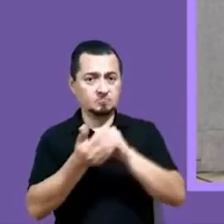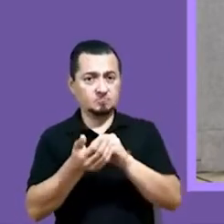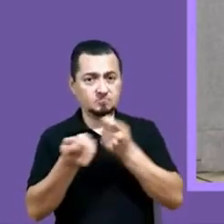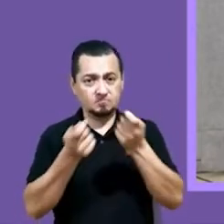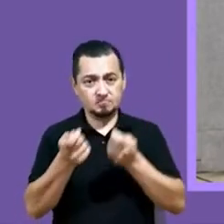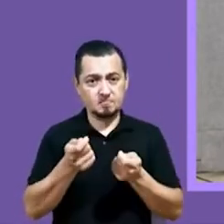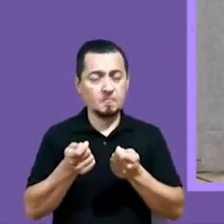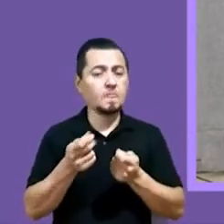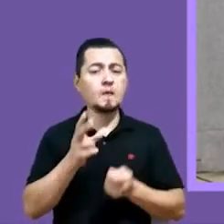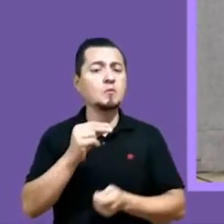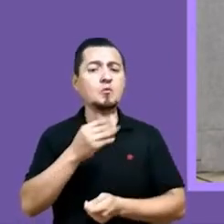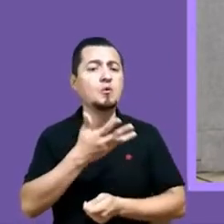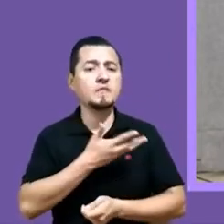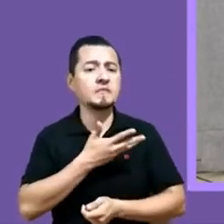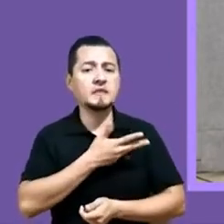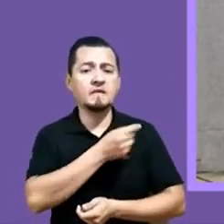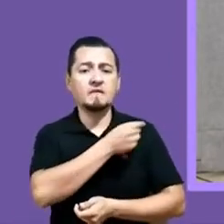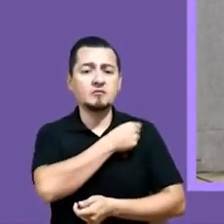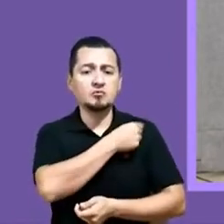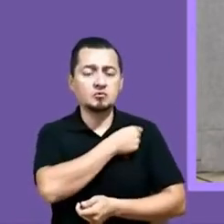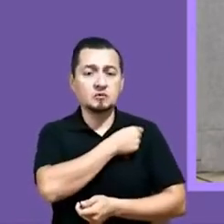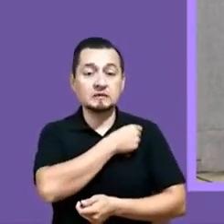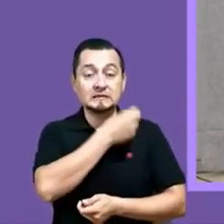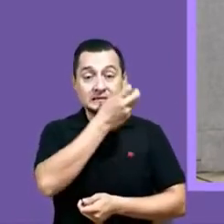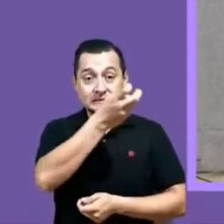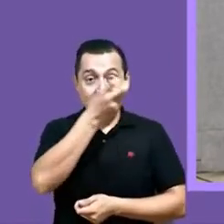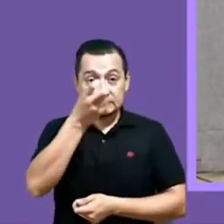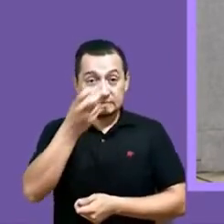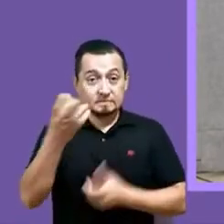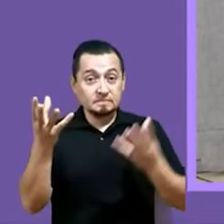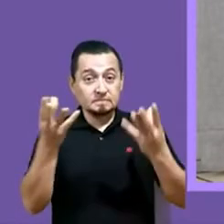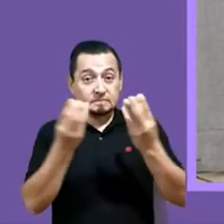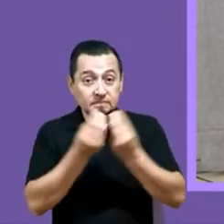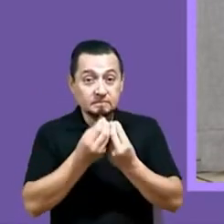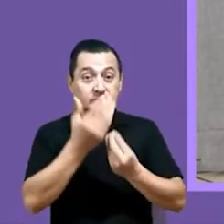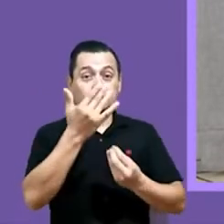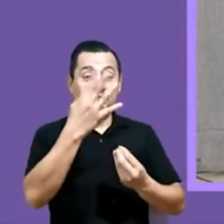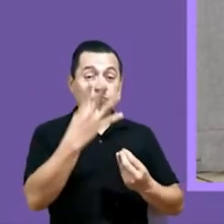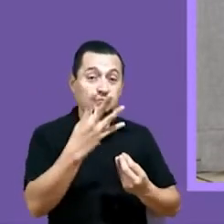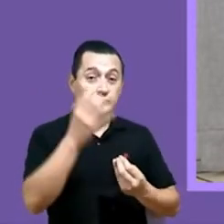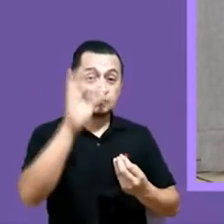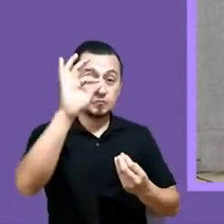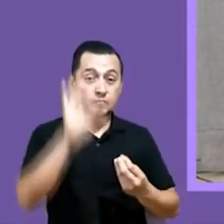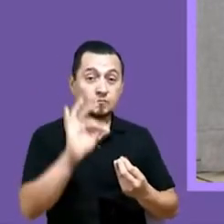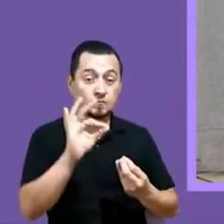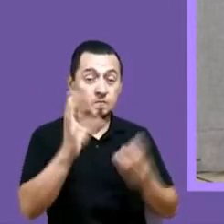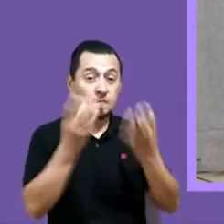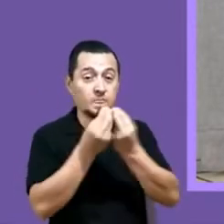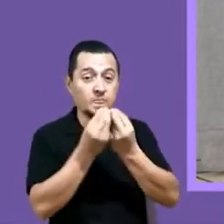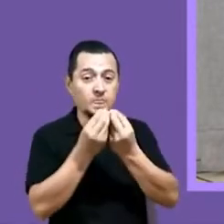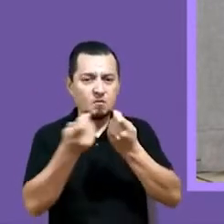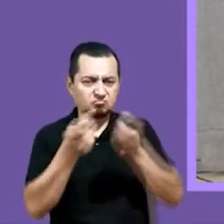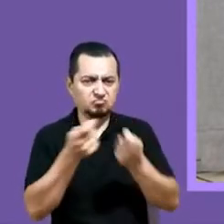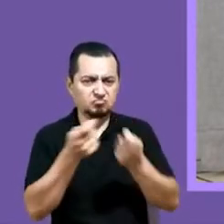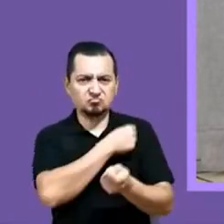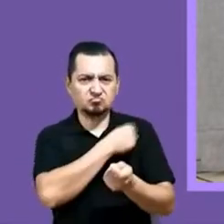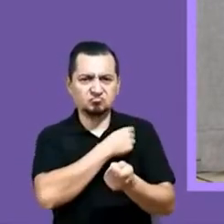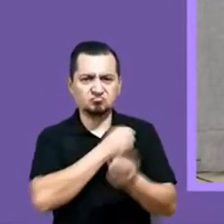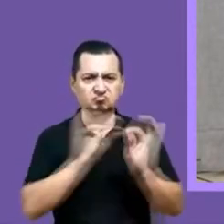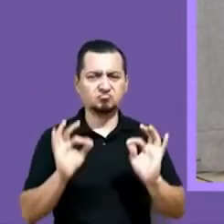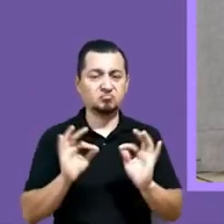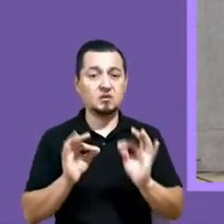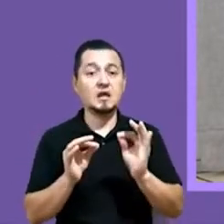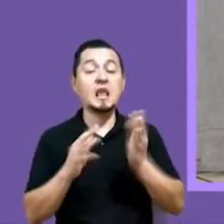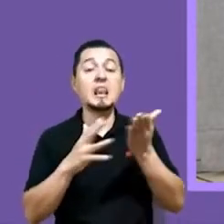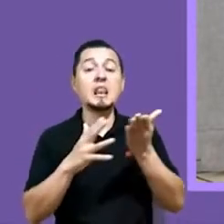completa y ese punto 54 que sí ya tenía su esquema de vacunación completa la mitad se dio de alta sin mayor